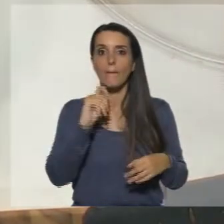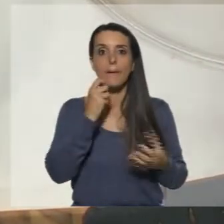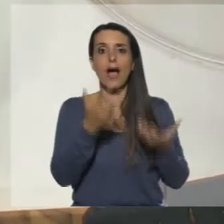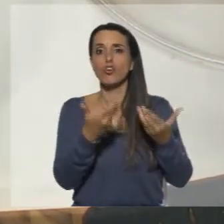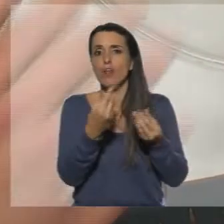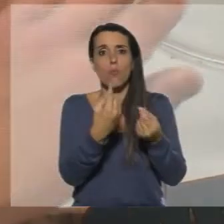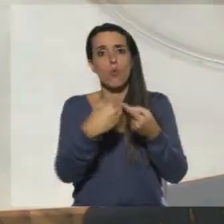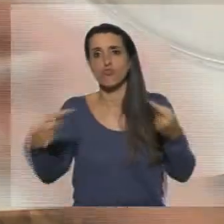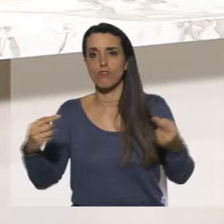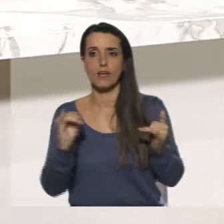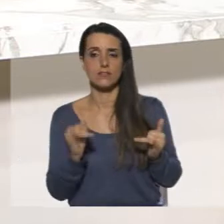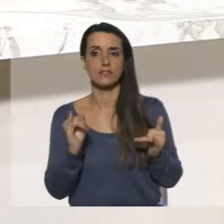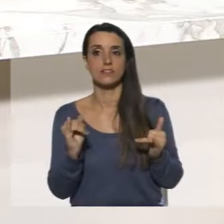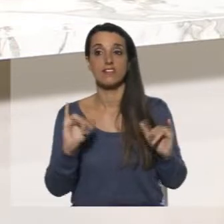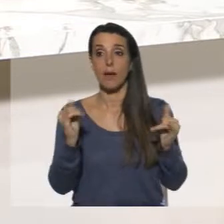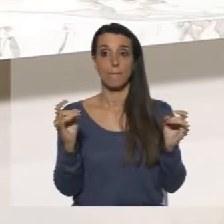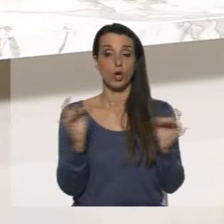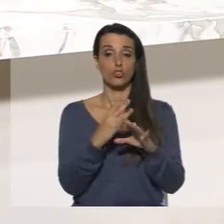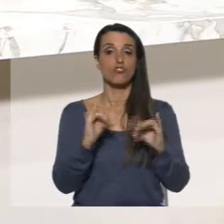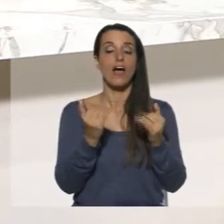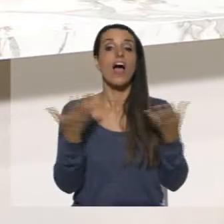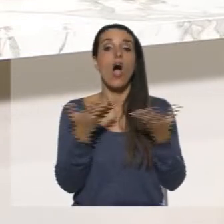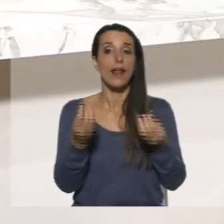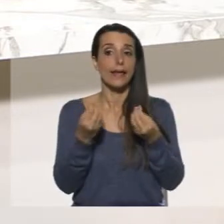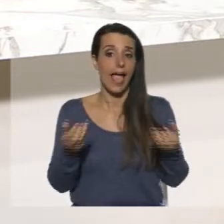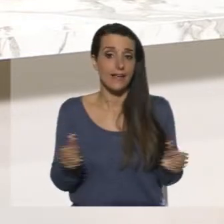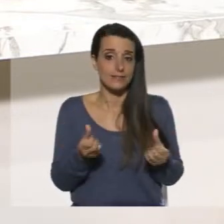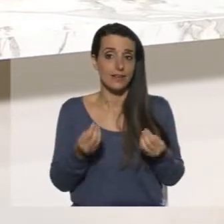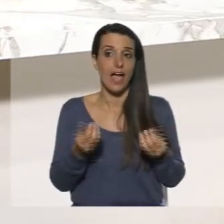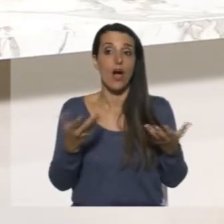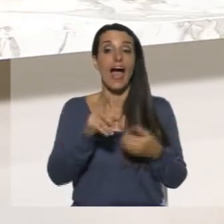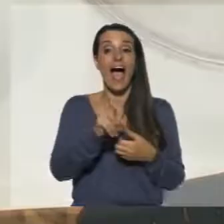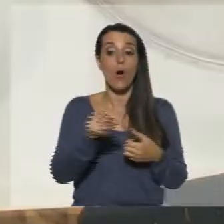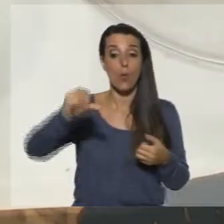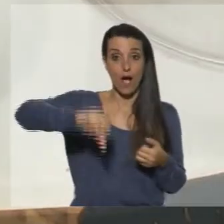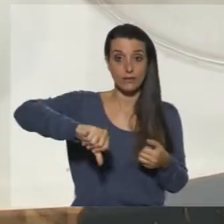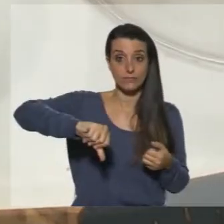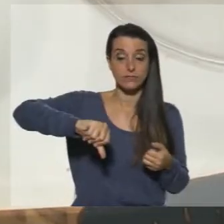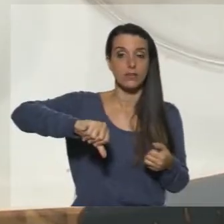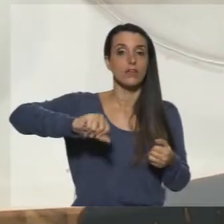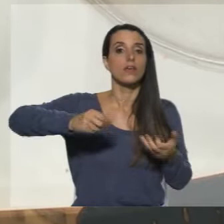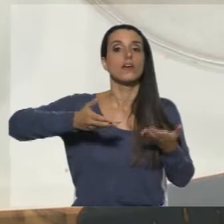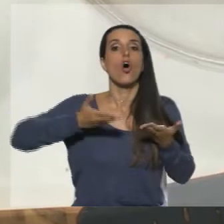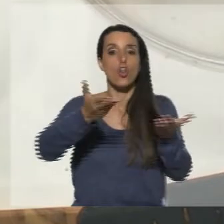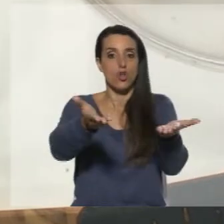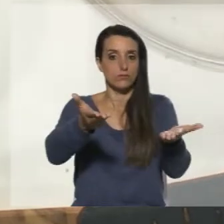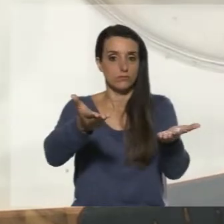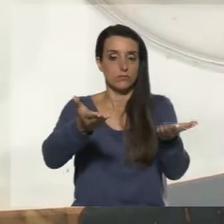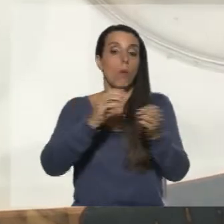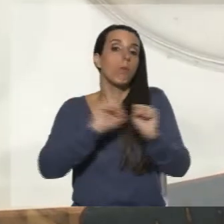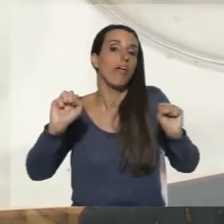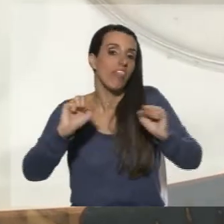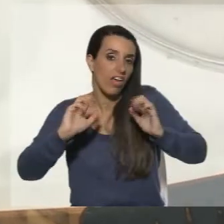riquísima. Ahí, ahí ya estamos. ¿Y ahí qué deberíamos de hacer? Y ahí le vamos a poner agua acá. Sí. Y lo vamos a llevar al horno. Si podés en